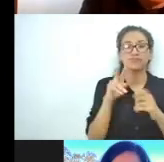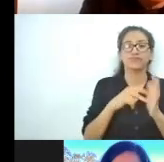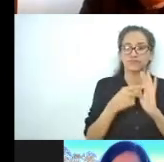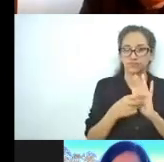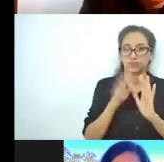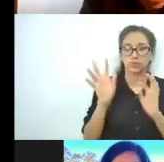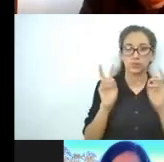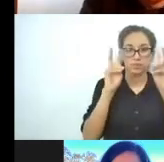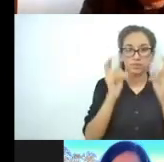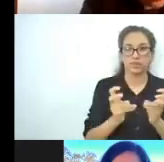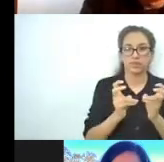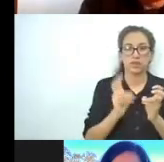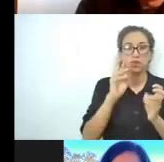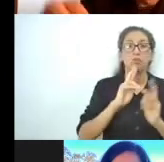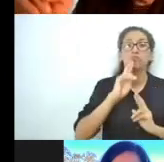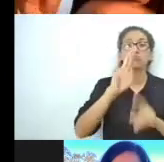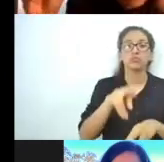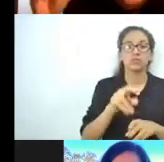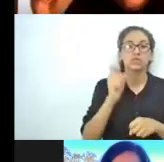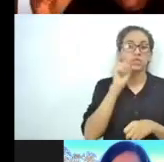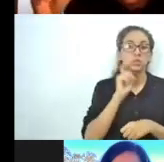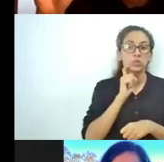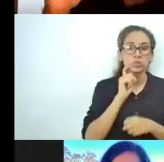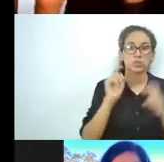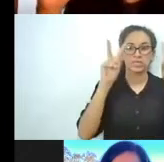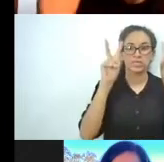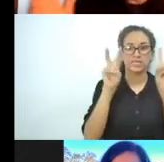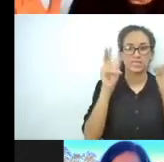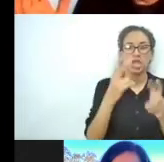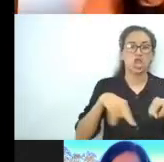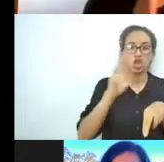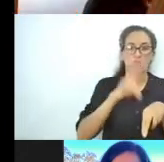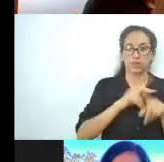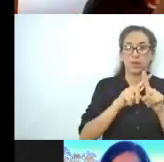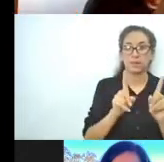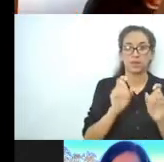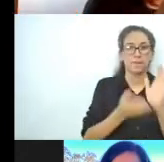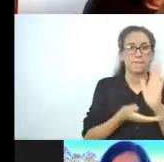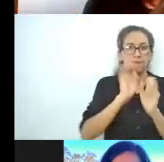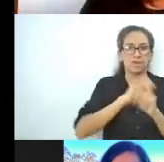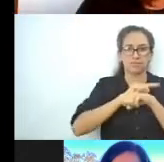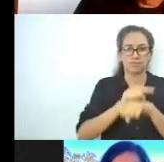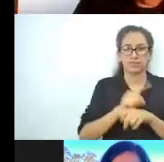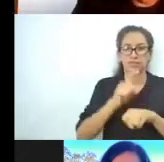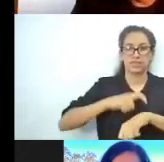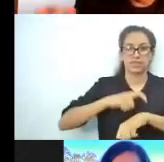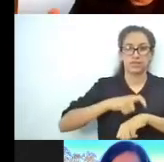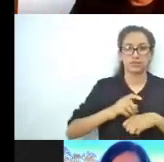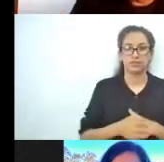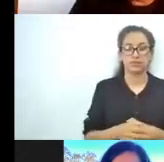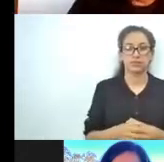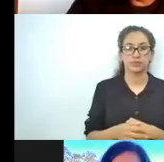tiene una respuesta sexual, entre comillas, normal, pero claro, mucho más rápida en el tiempo, ¿no?